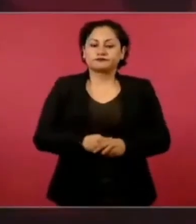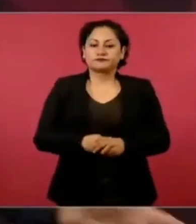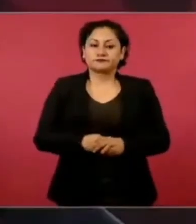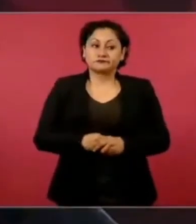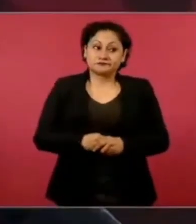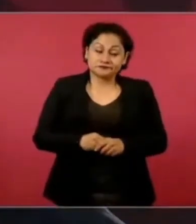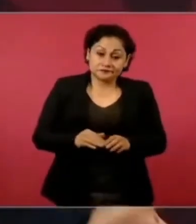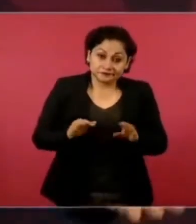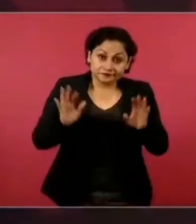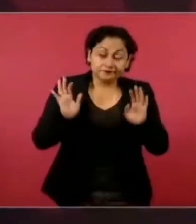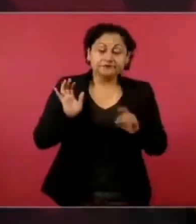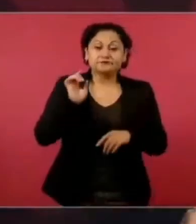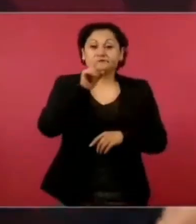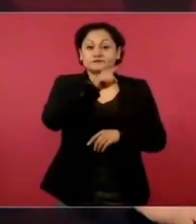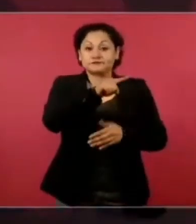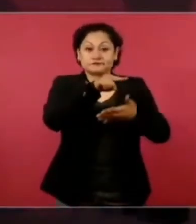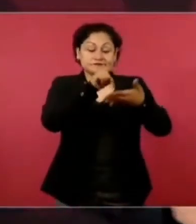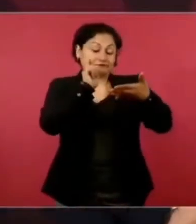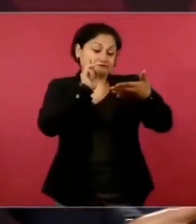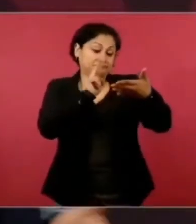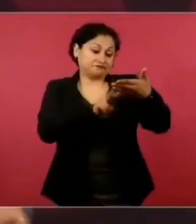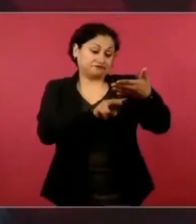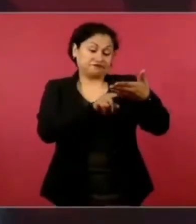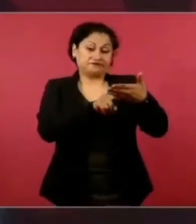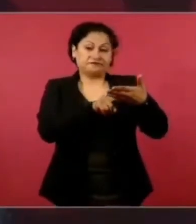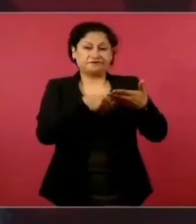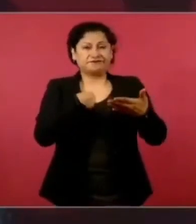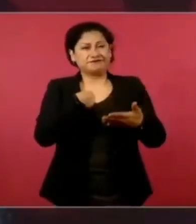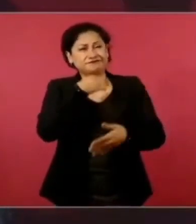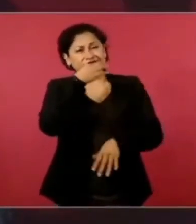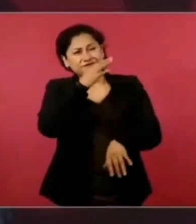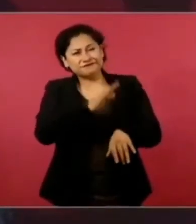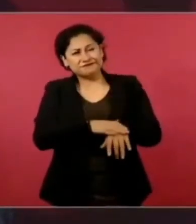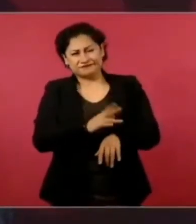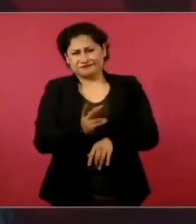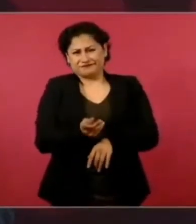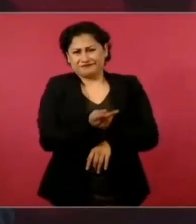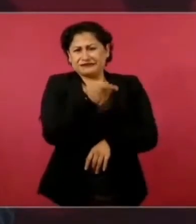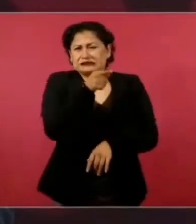¿Y por qué les preocupa tanto si